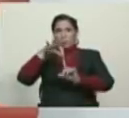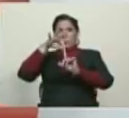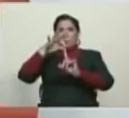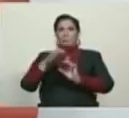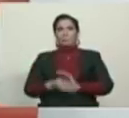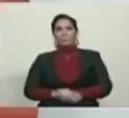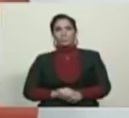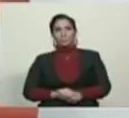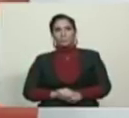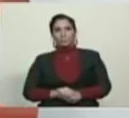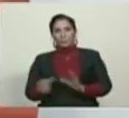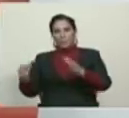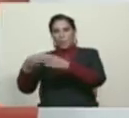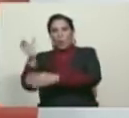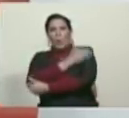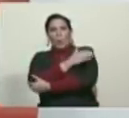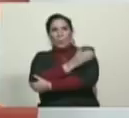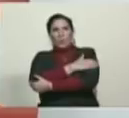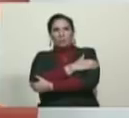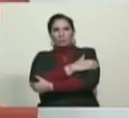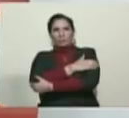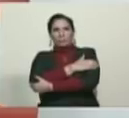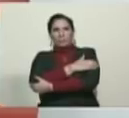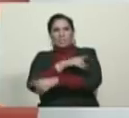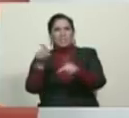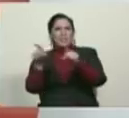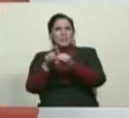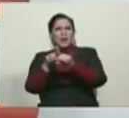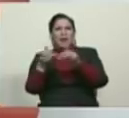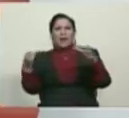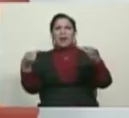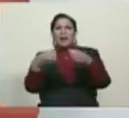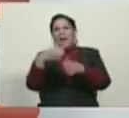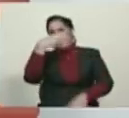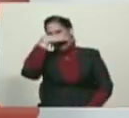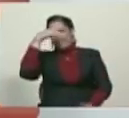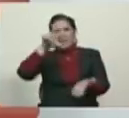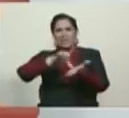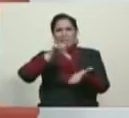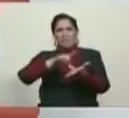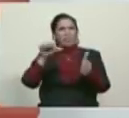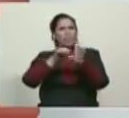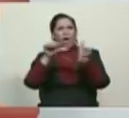De los gobiernos de derecha. O una cosa como el cartel de Lima, ¿de dónde salió?